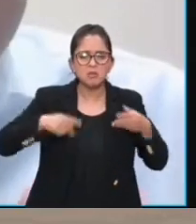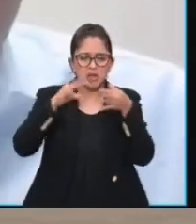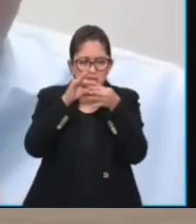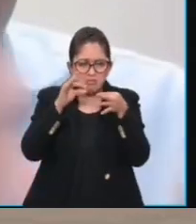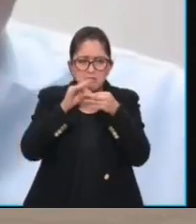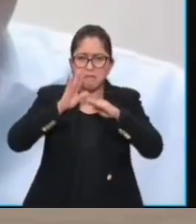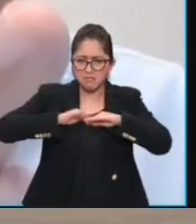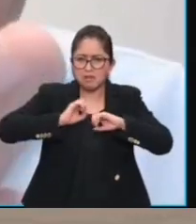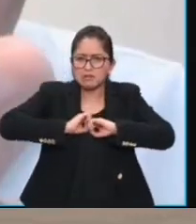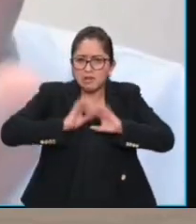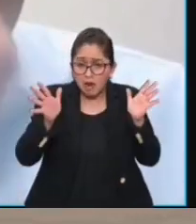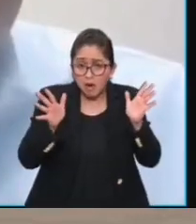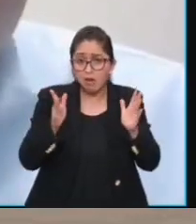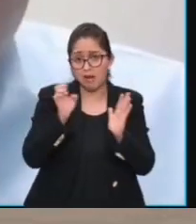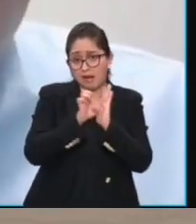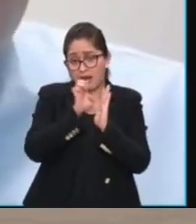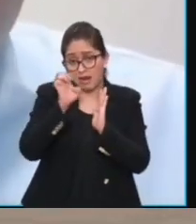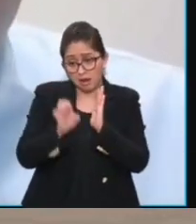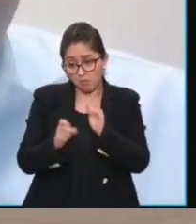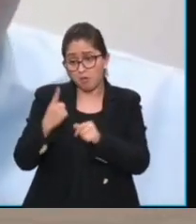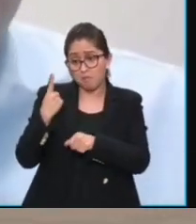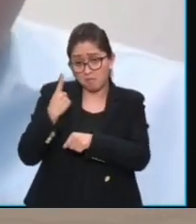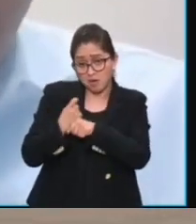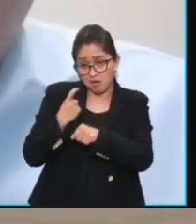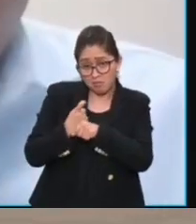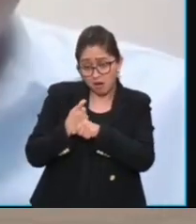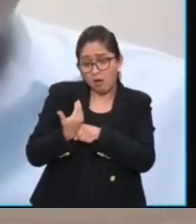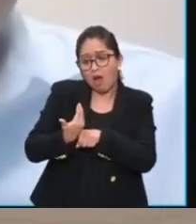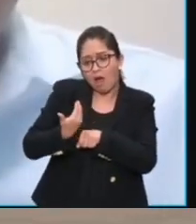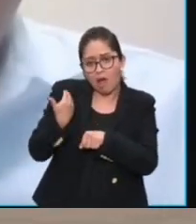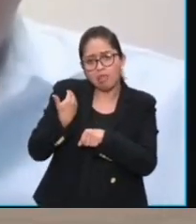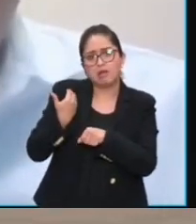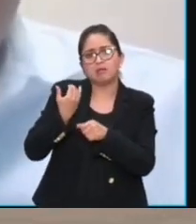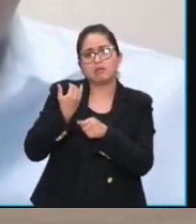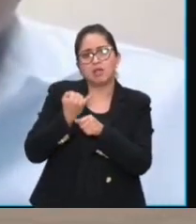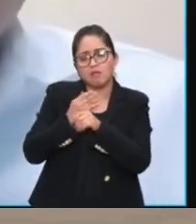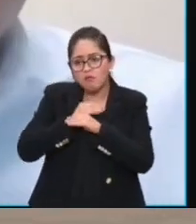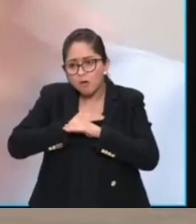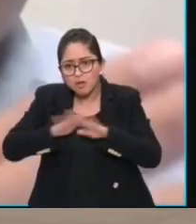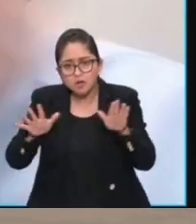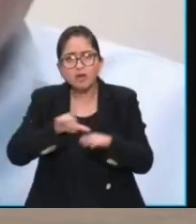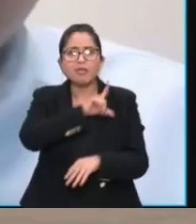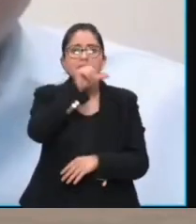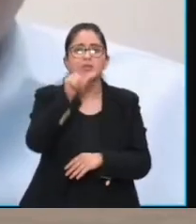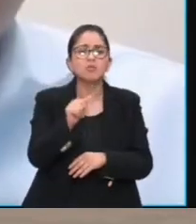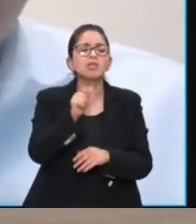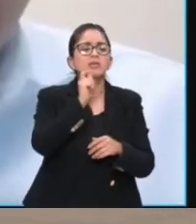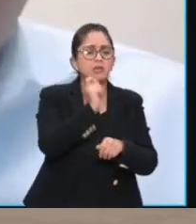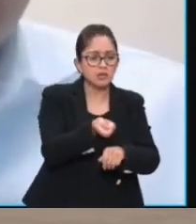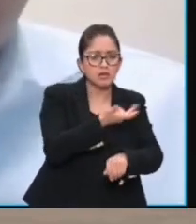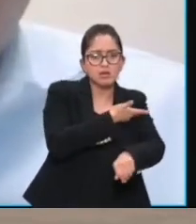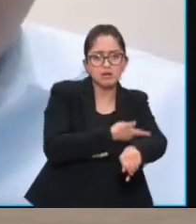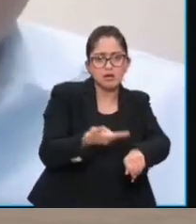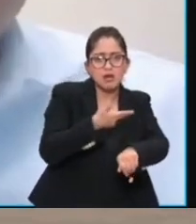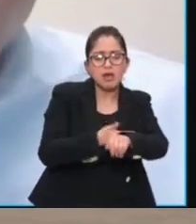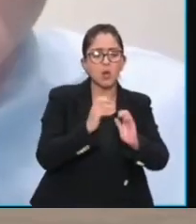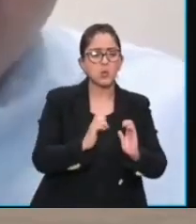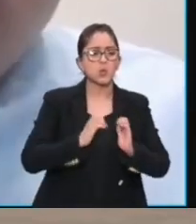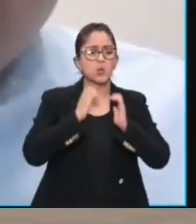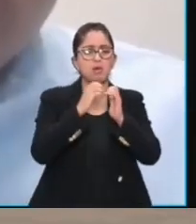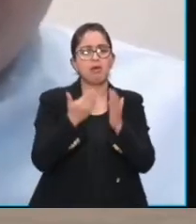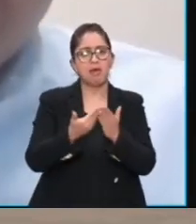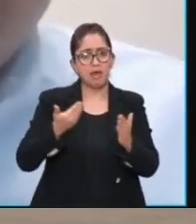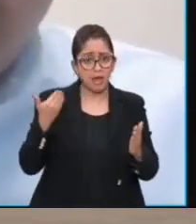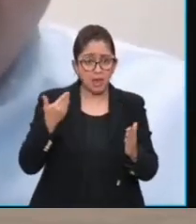de adicciones es primero la información para tener la prevención. Evidentemente, el tema de adicciones se puede ver desde la perspectiva de seguridad